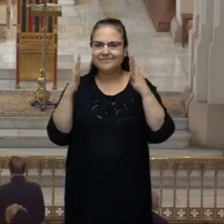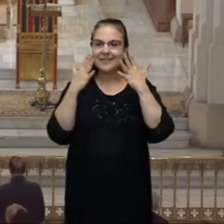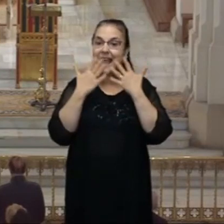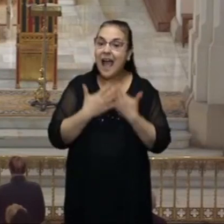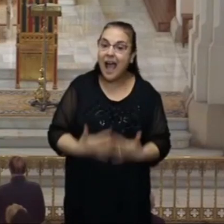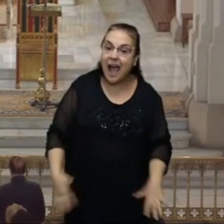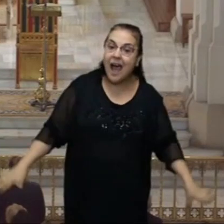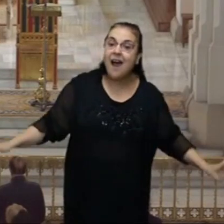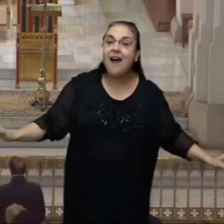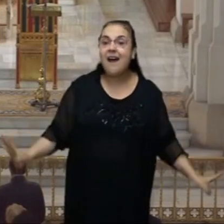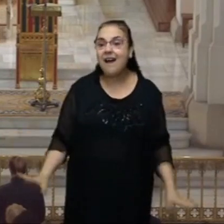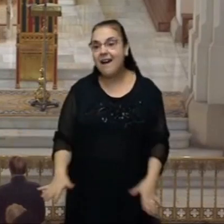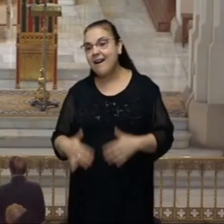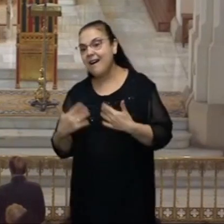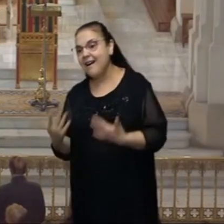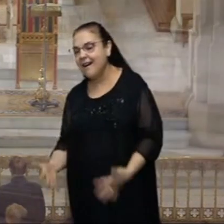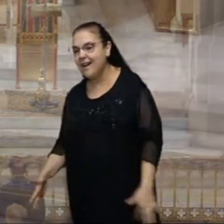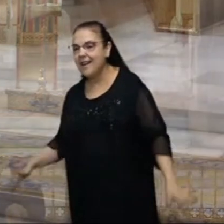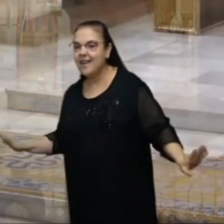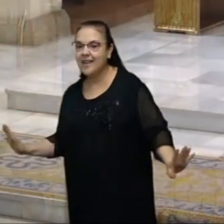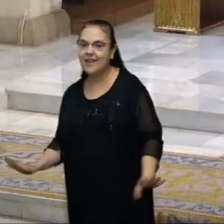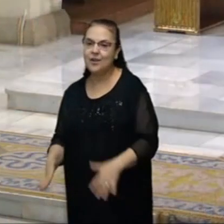Aleluya,